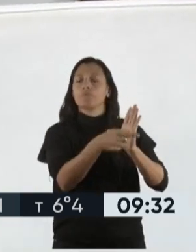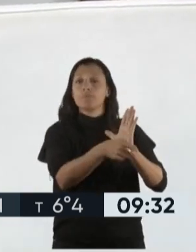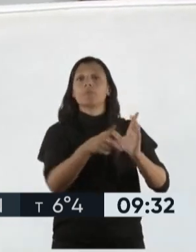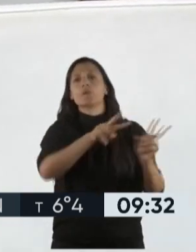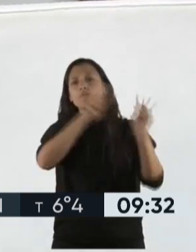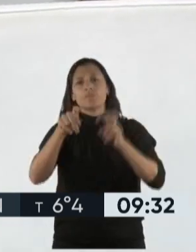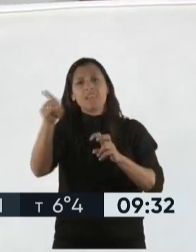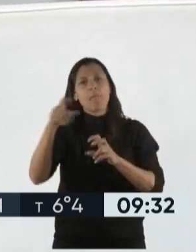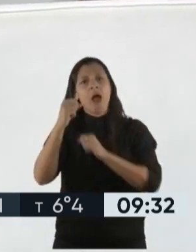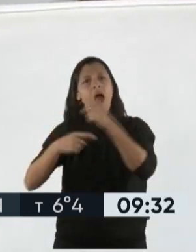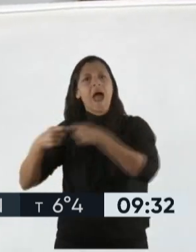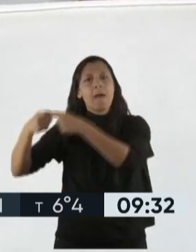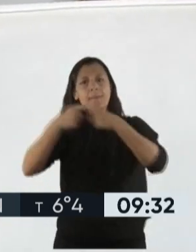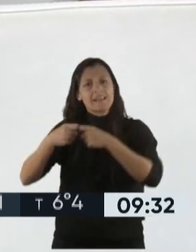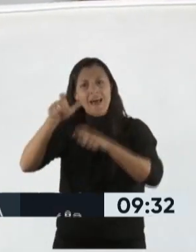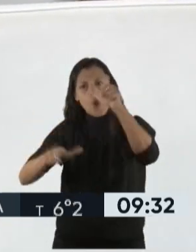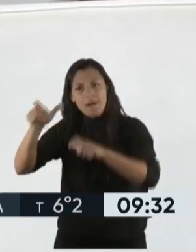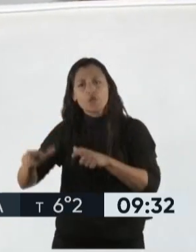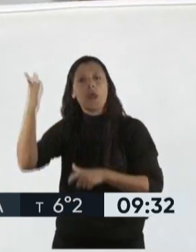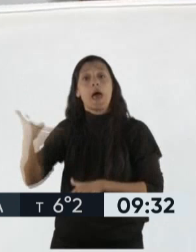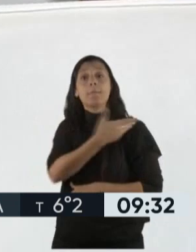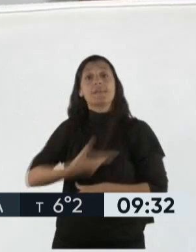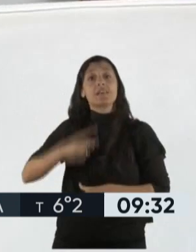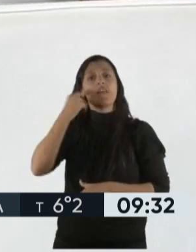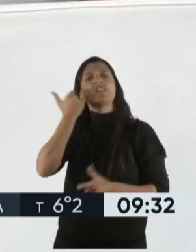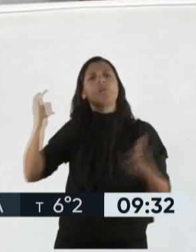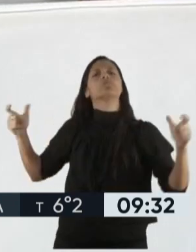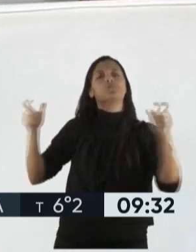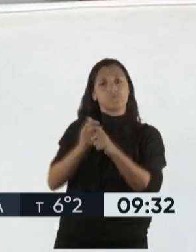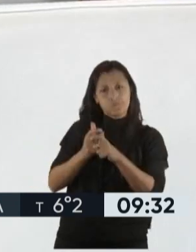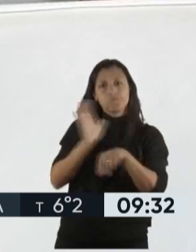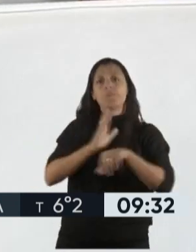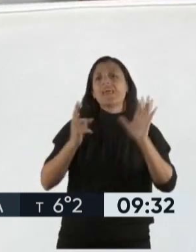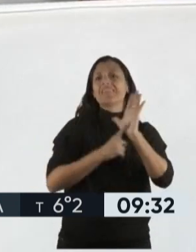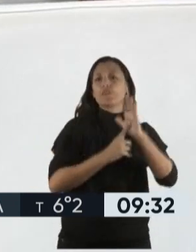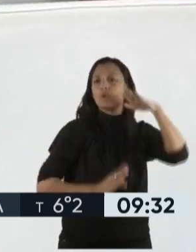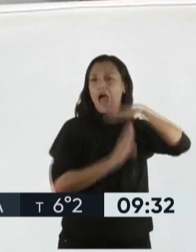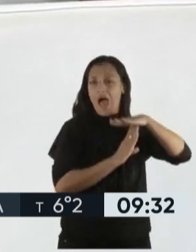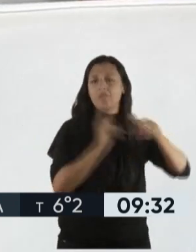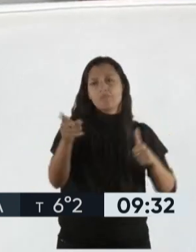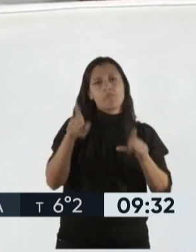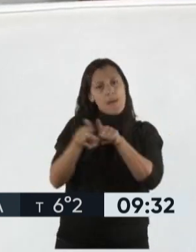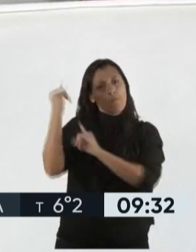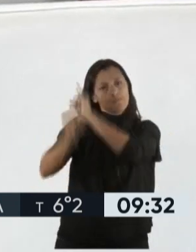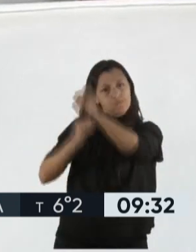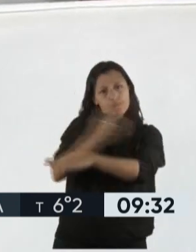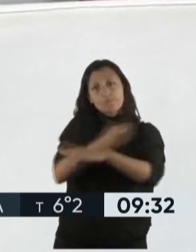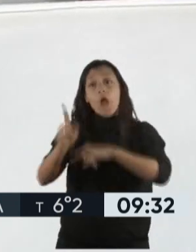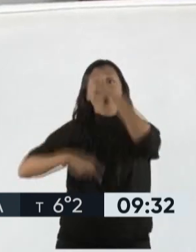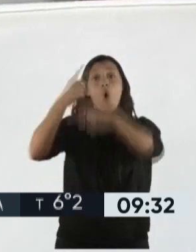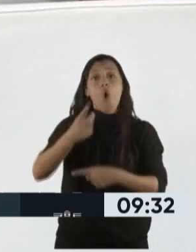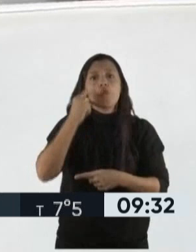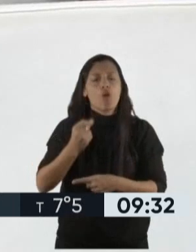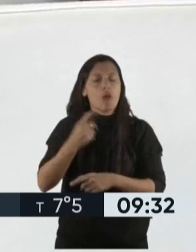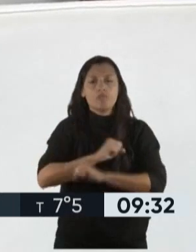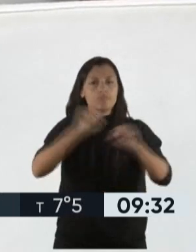que ver con los empresarios. El presidente Alberto Fernández estuvo reunido con el titular de Arcor hace unos días, él mismo lo contó, y al día siguiente hubo un